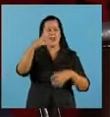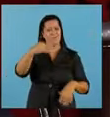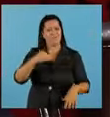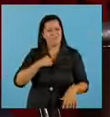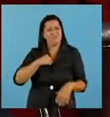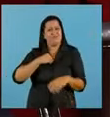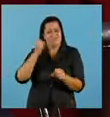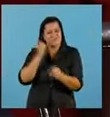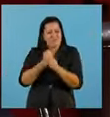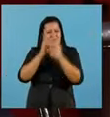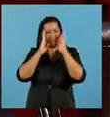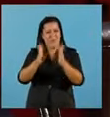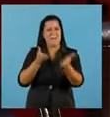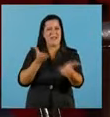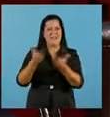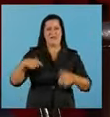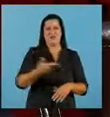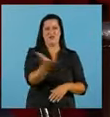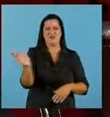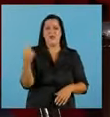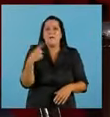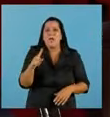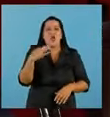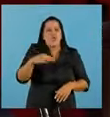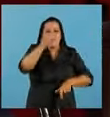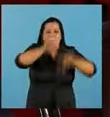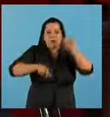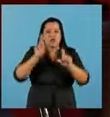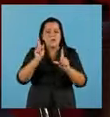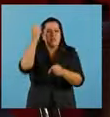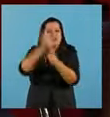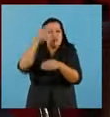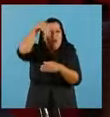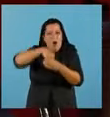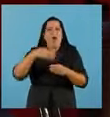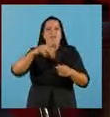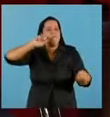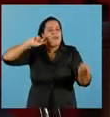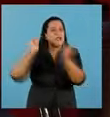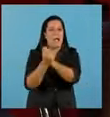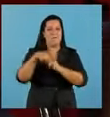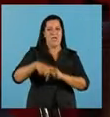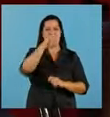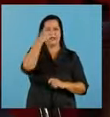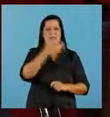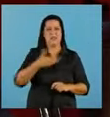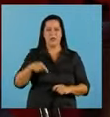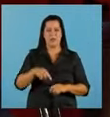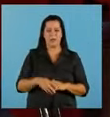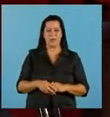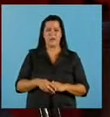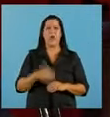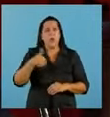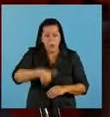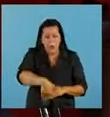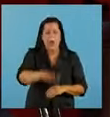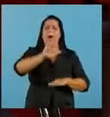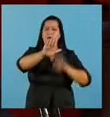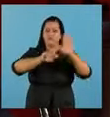servicio social, pero que estén en condiciones de impulsar cambios significativos en el Estado Nacional. Los vamos a